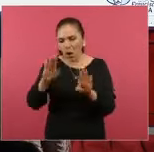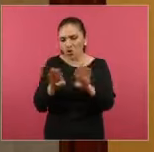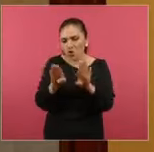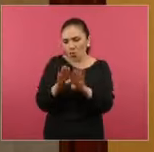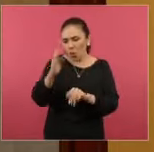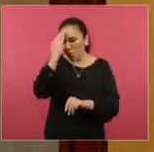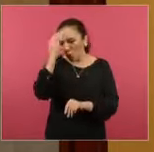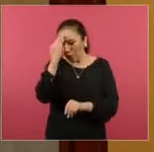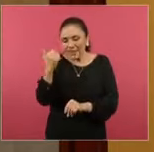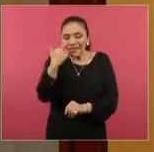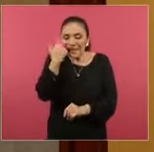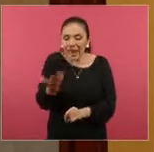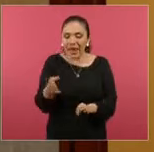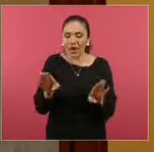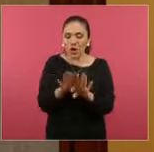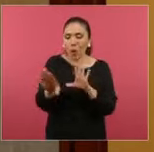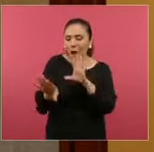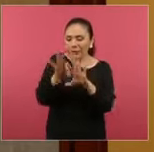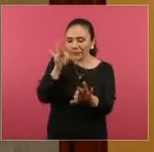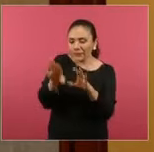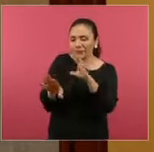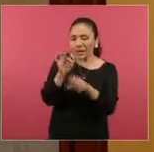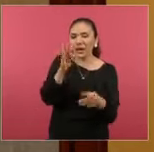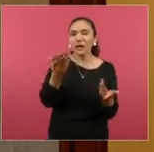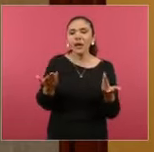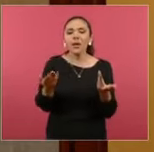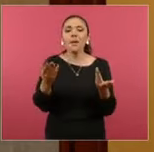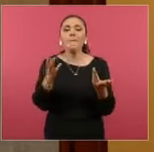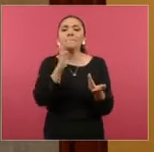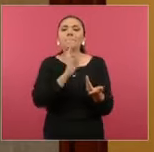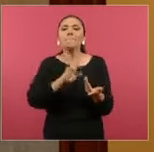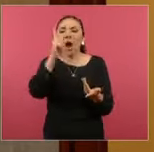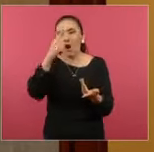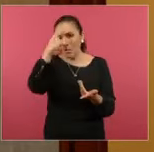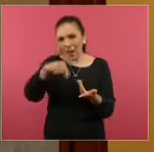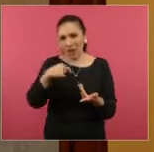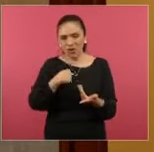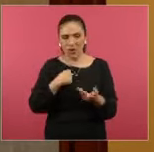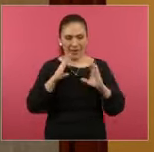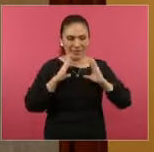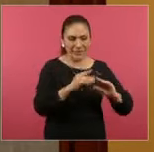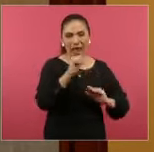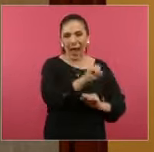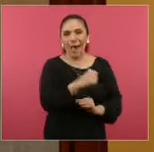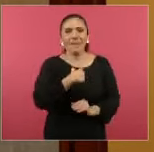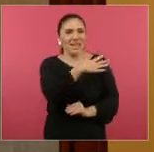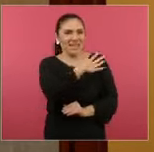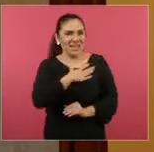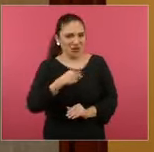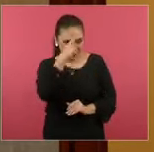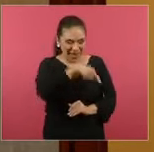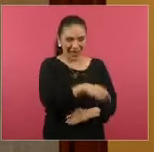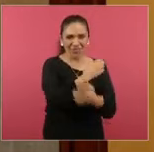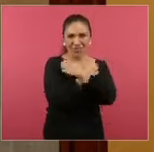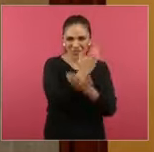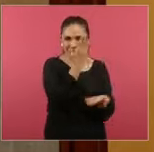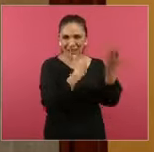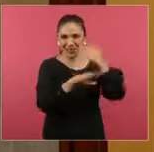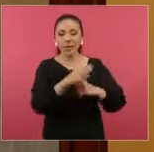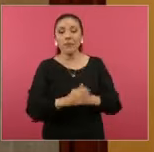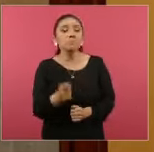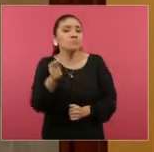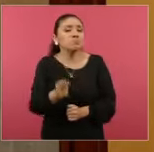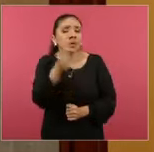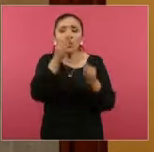para tratar de encontrar una mejor formación para sus hijos, lo primero que nos piden es